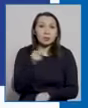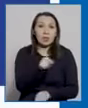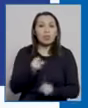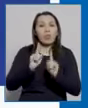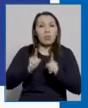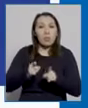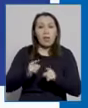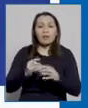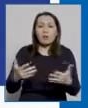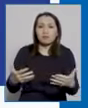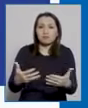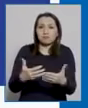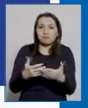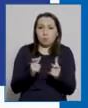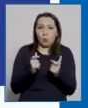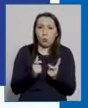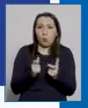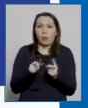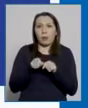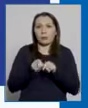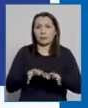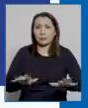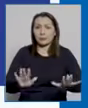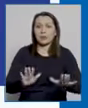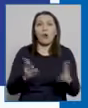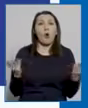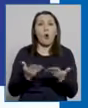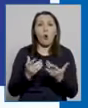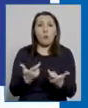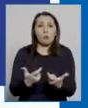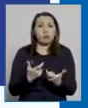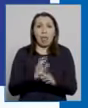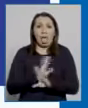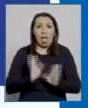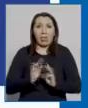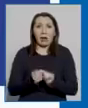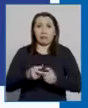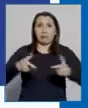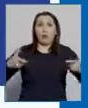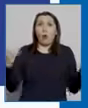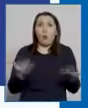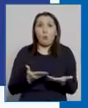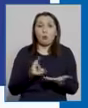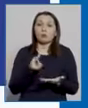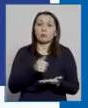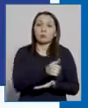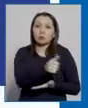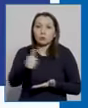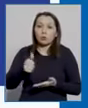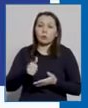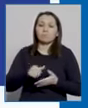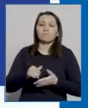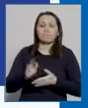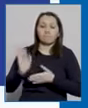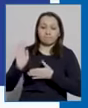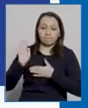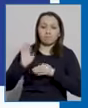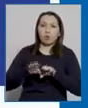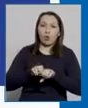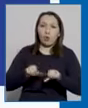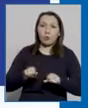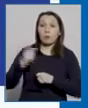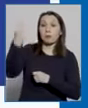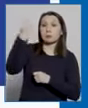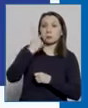debemos contener esta pandemia, y la manera de contener esta pandemia es que todos nos comprometamos a seguir tomando